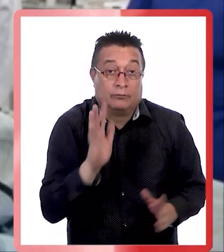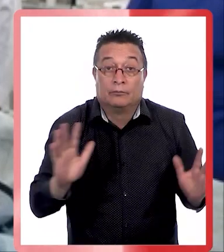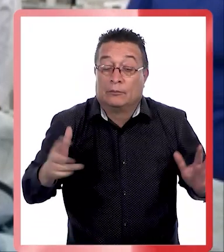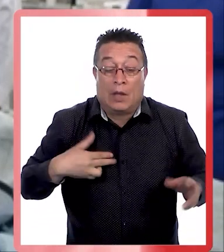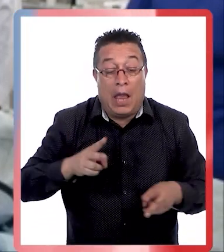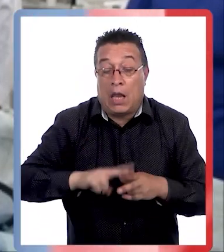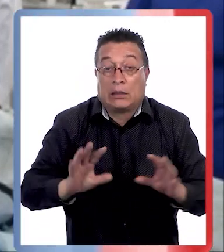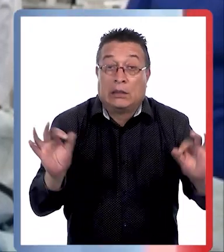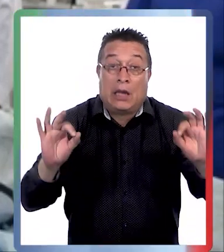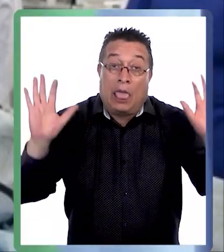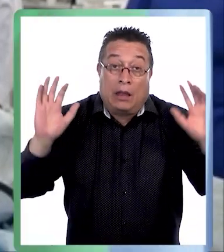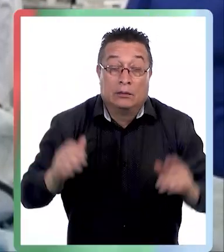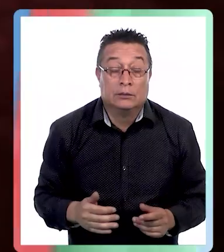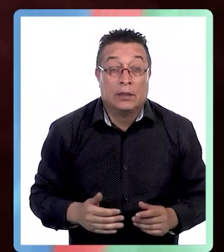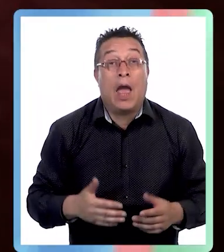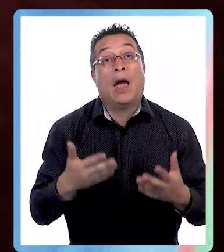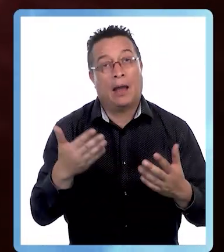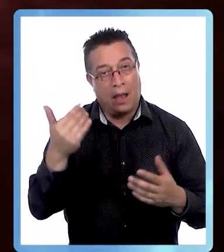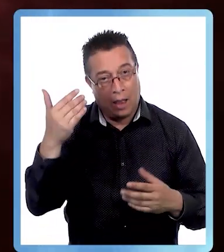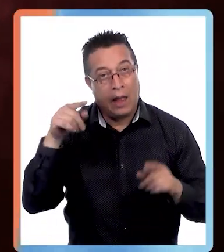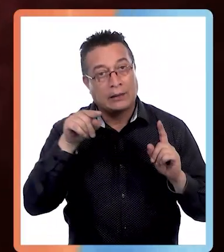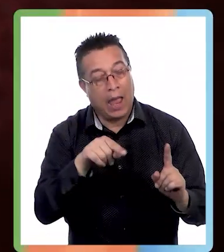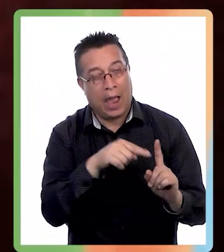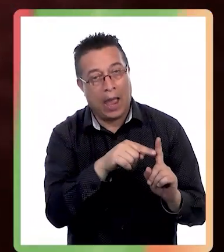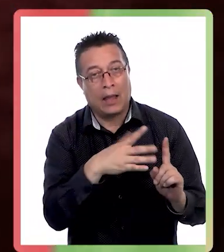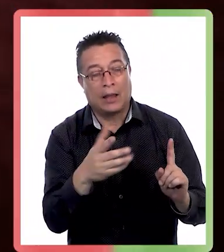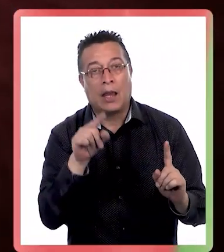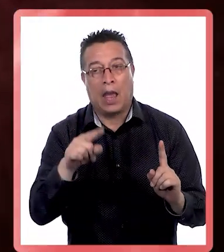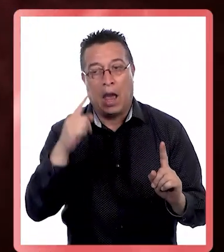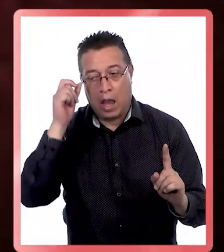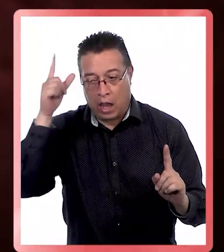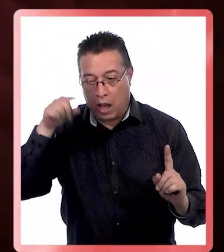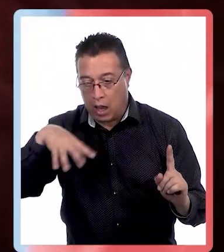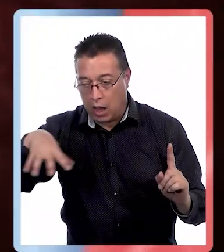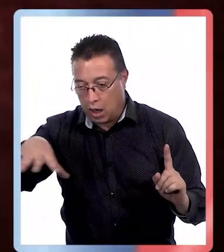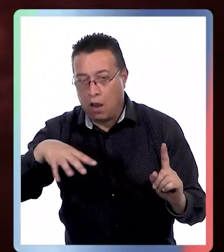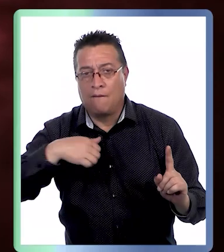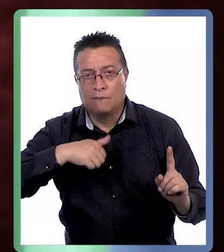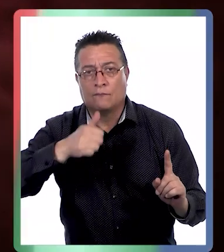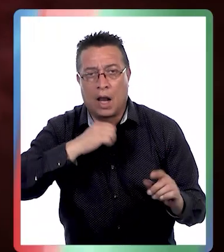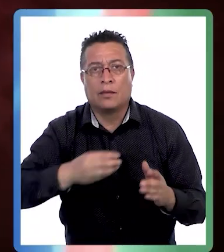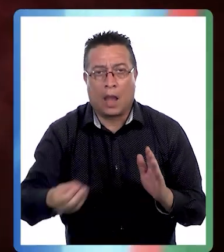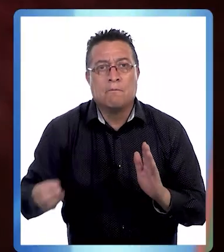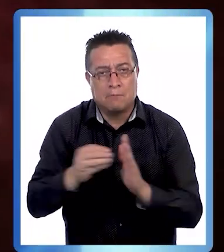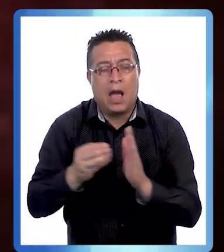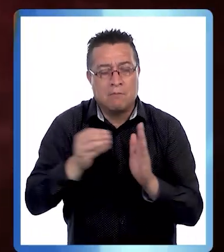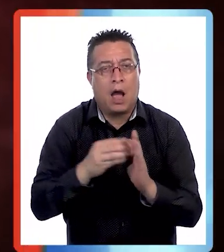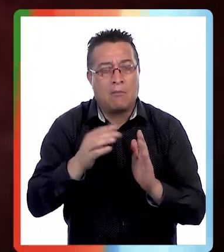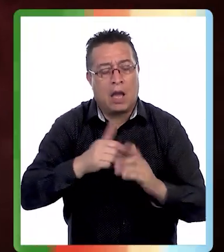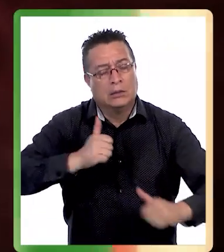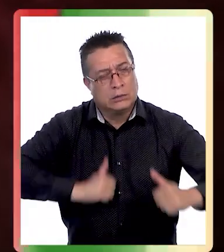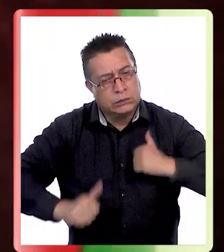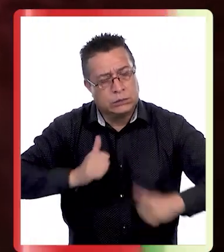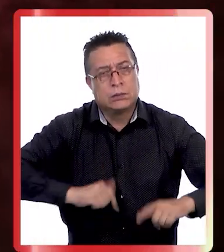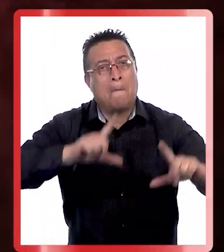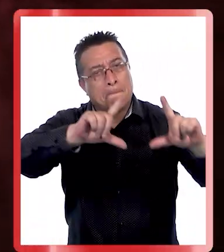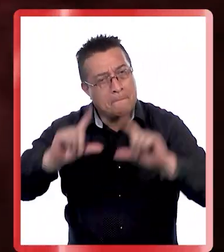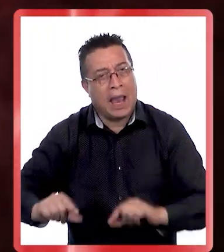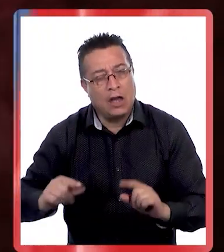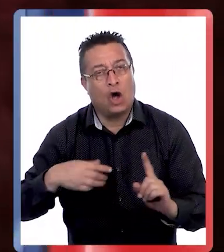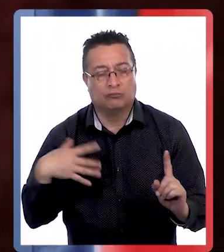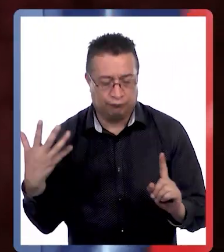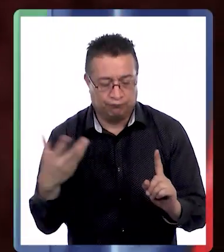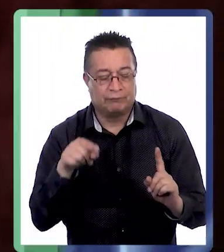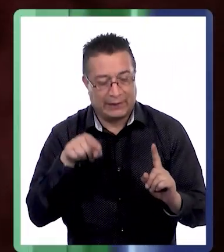en ese momento. Y entendimos desde cuidados paliativos que todavía quedaba mucho por hacer para que el proceso final de vida fuera